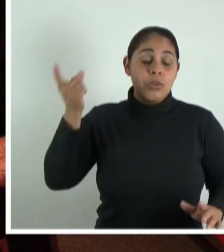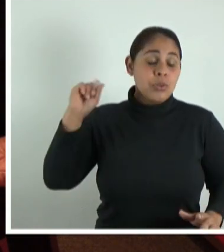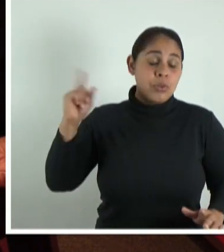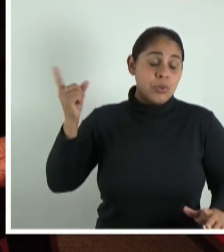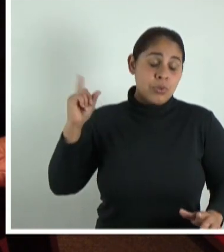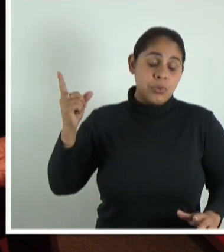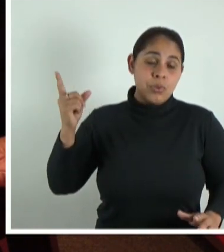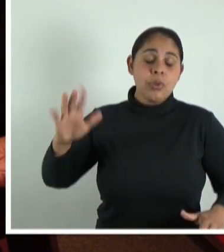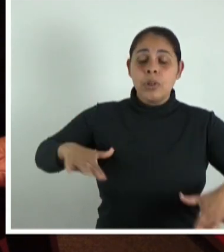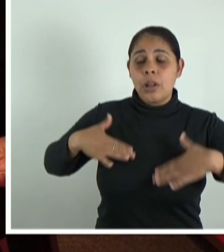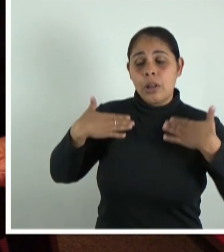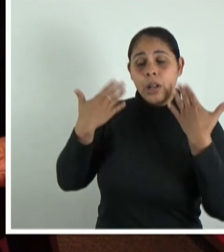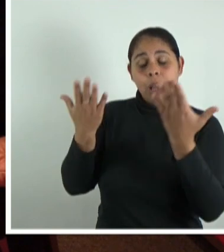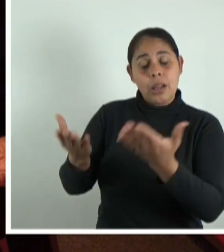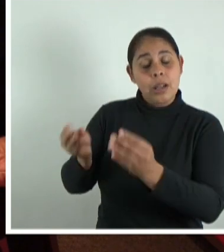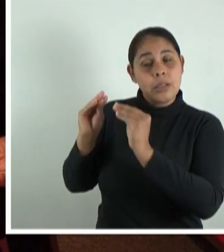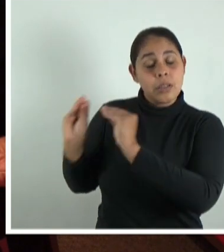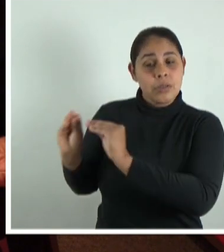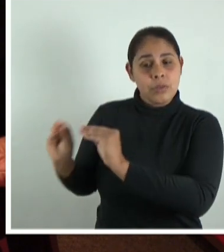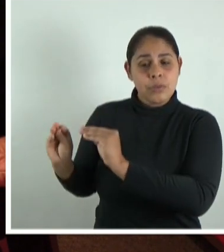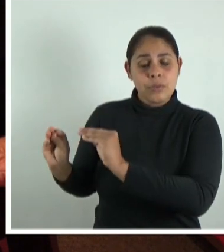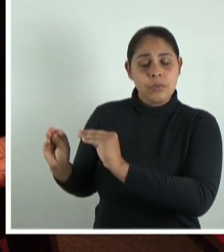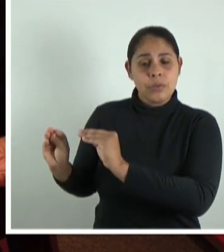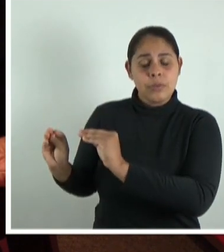su gracia, dice la Biblia,